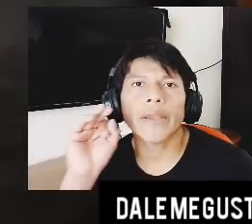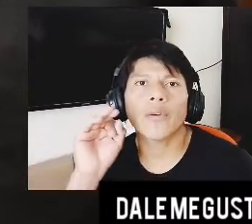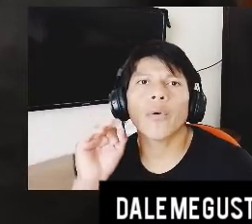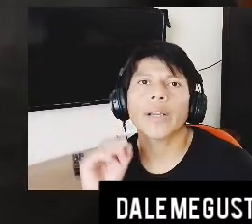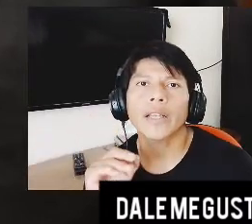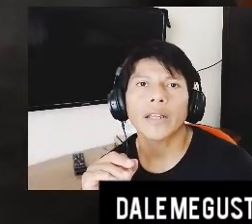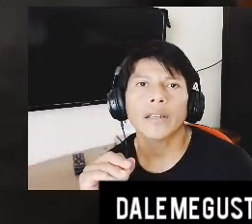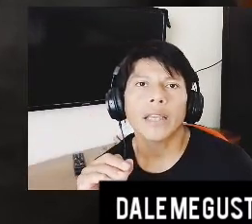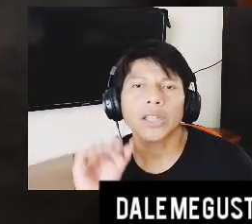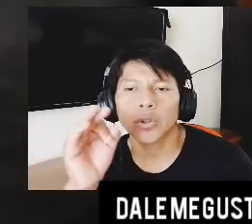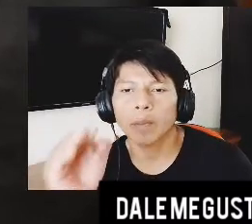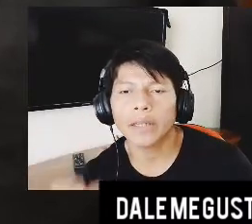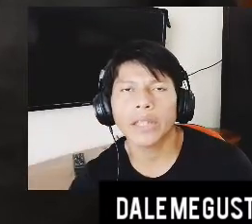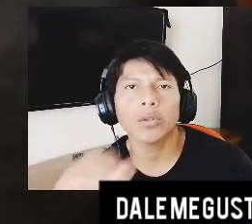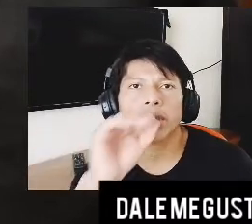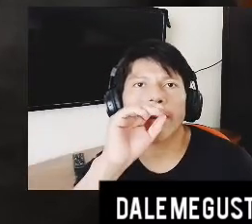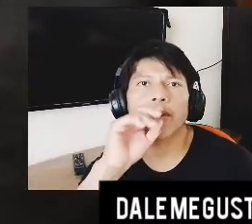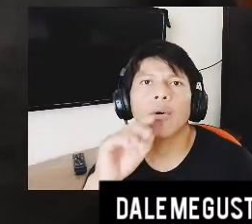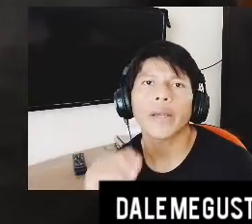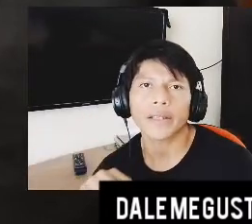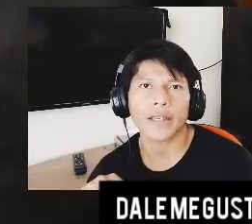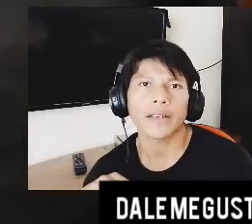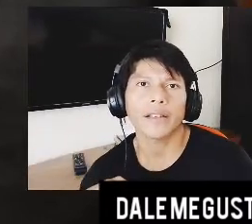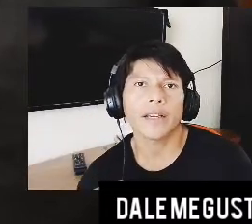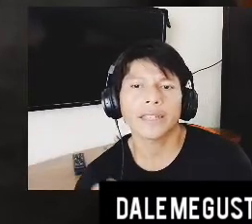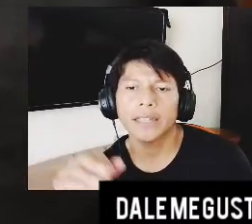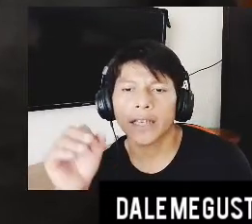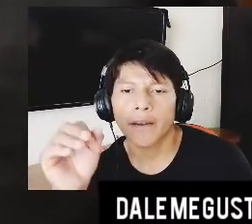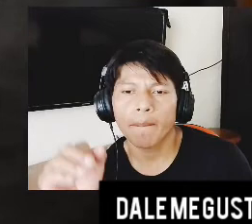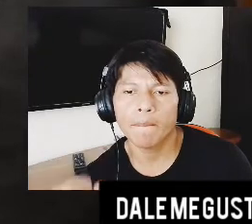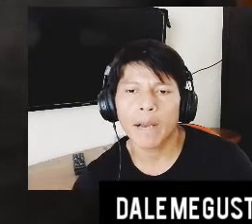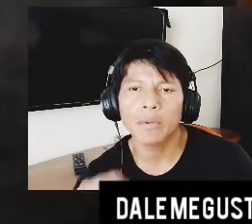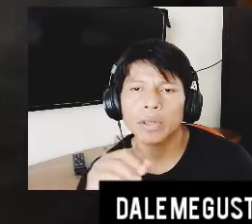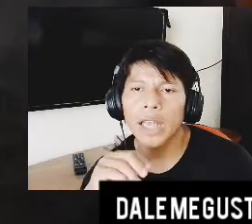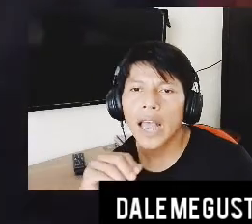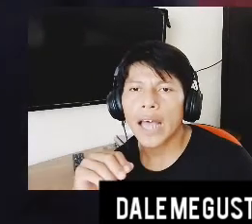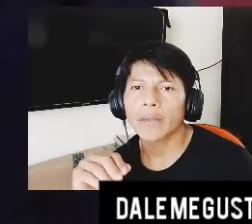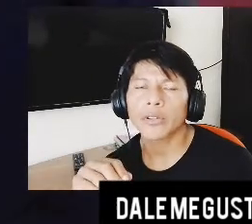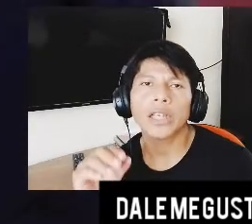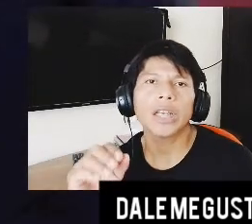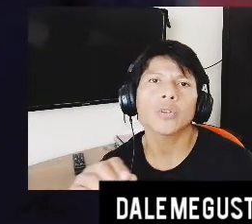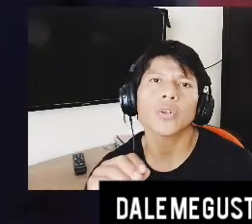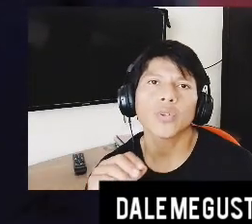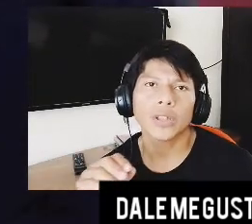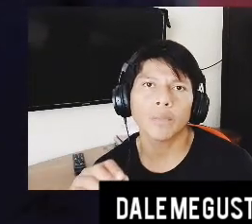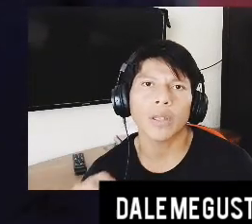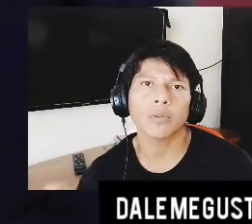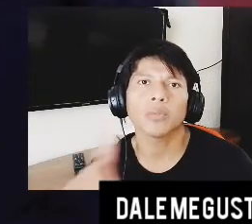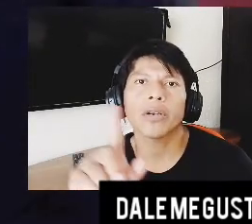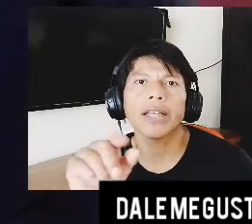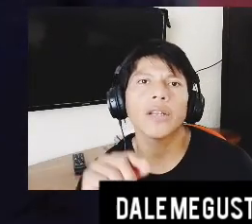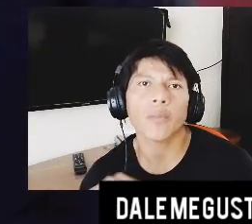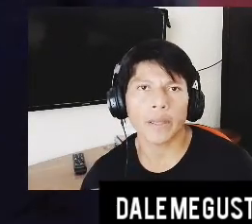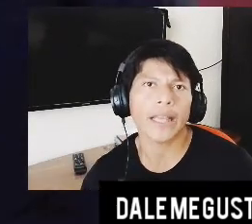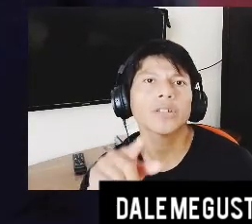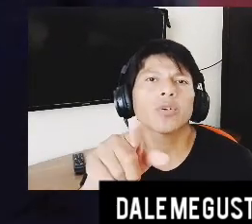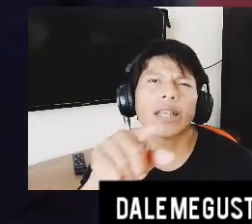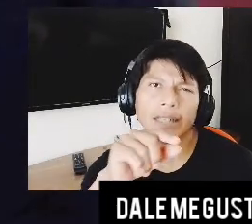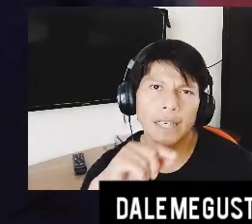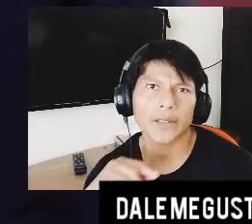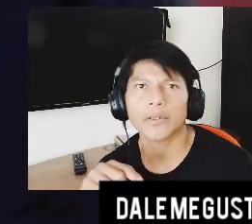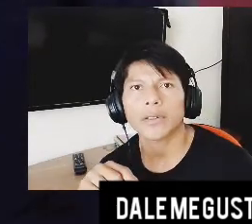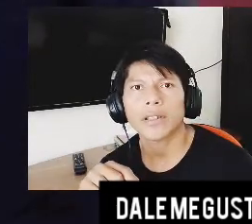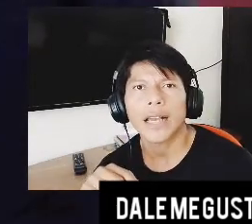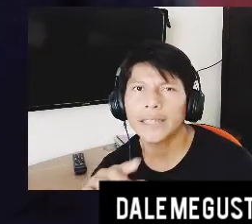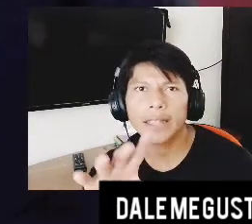sí saben gobernar. Estos partidos saben gobernar. Así que vamos a demostrar que nosotros sí podemos. Morena no puede. Eso es lo